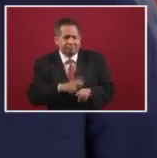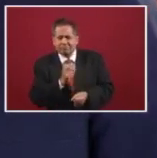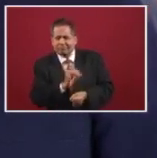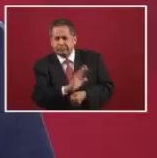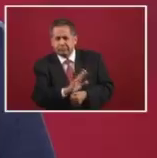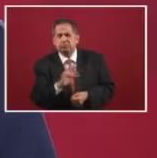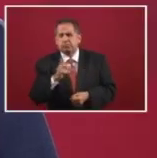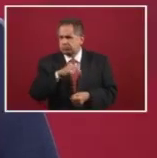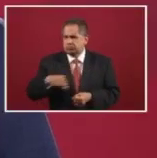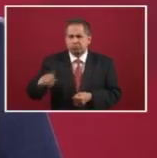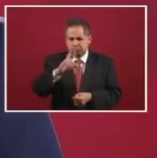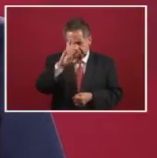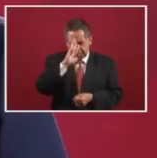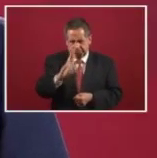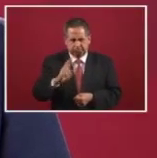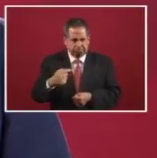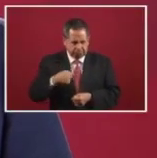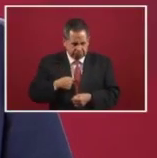hay respeto.